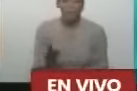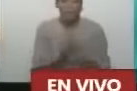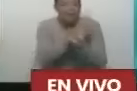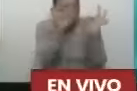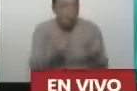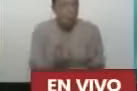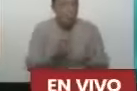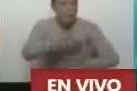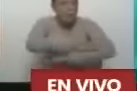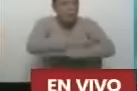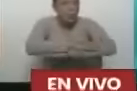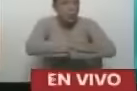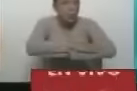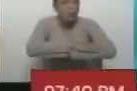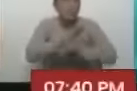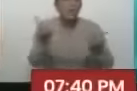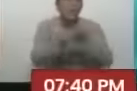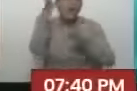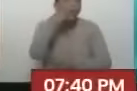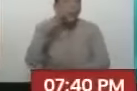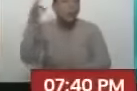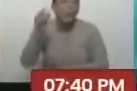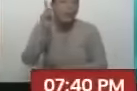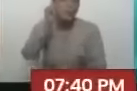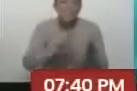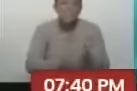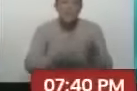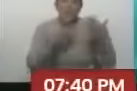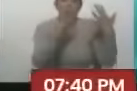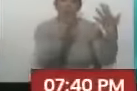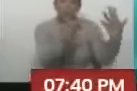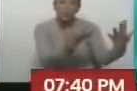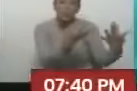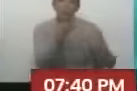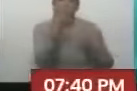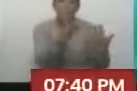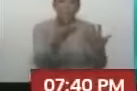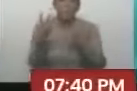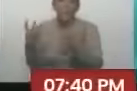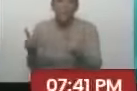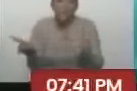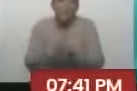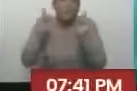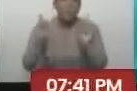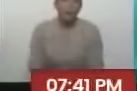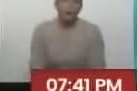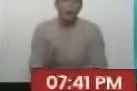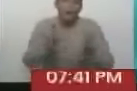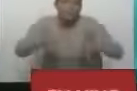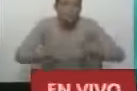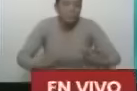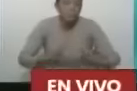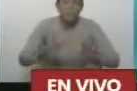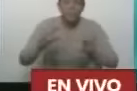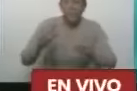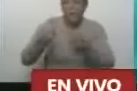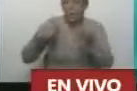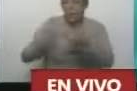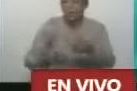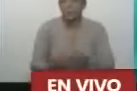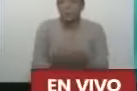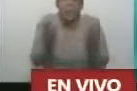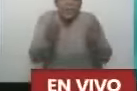presidente de tribunal de París de 1899 repotenciado o de nuevo cuño o de nueva o de Nueva época